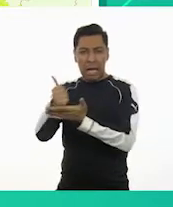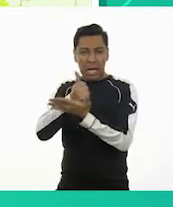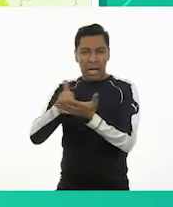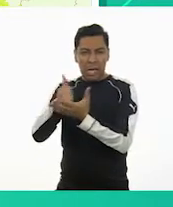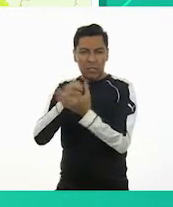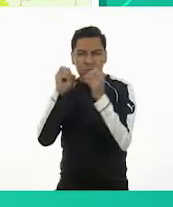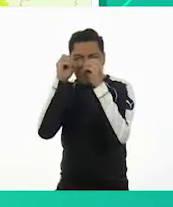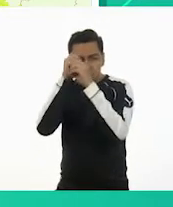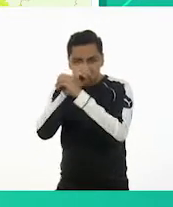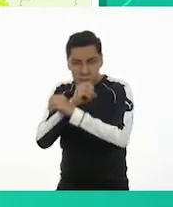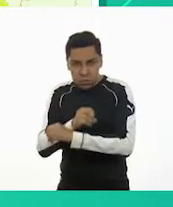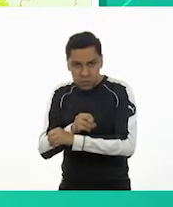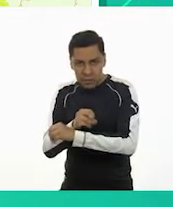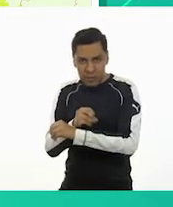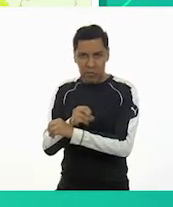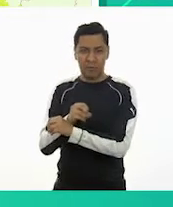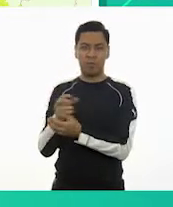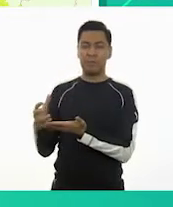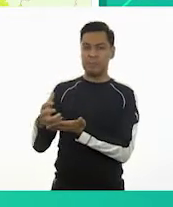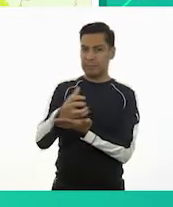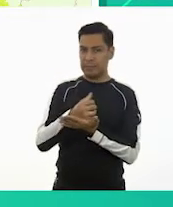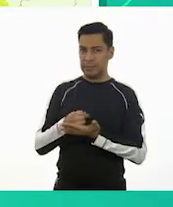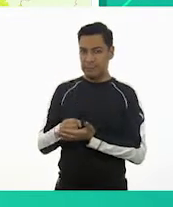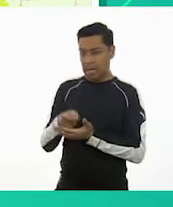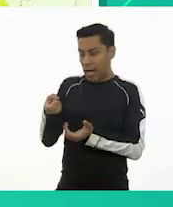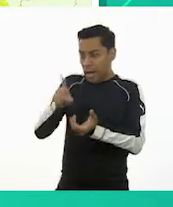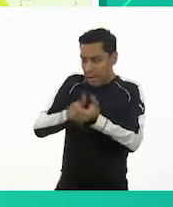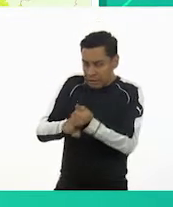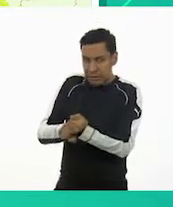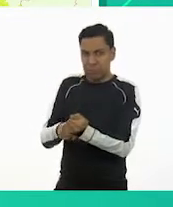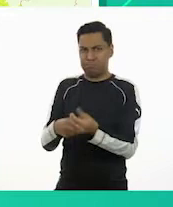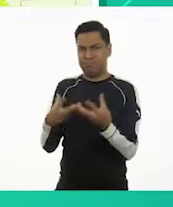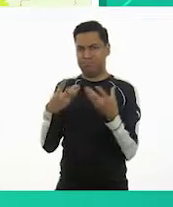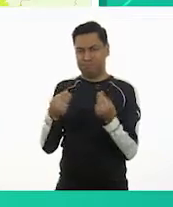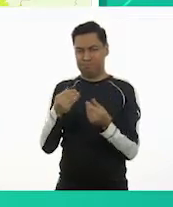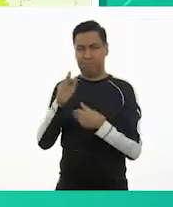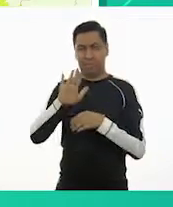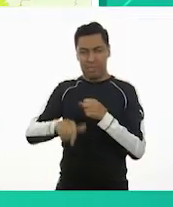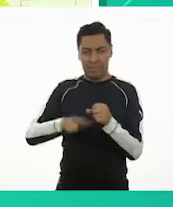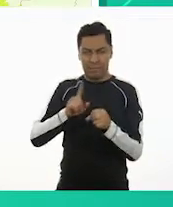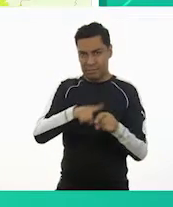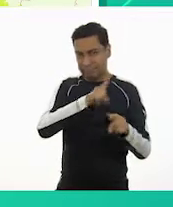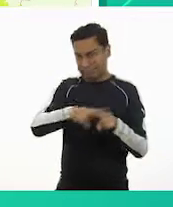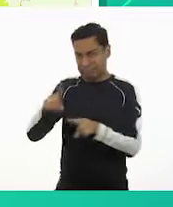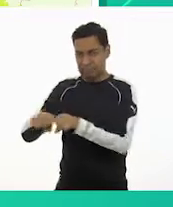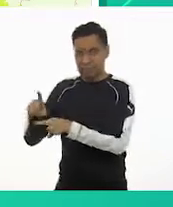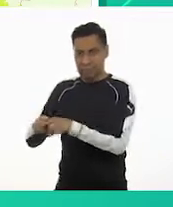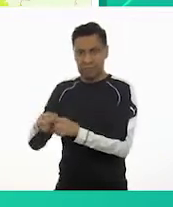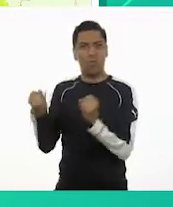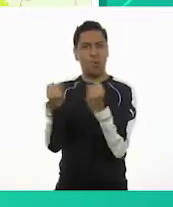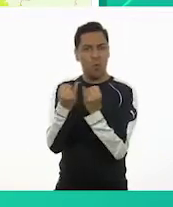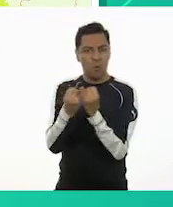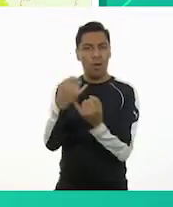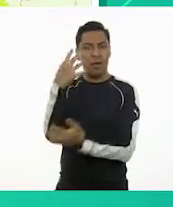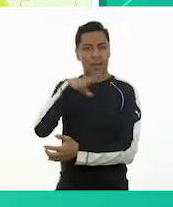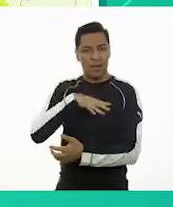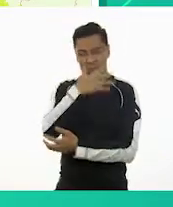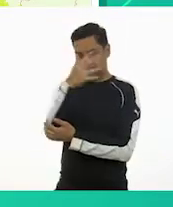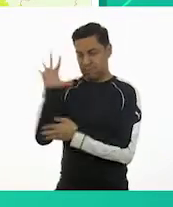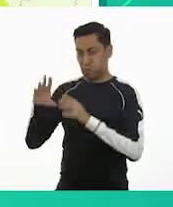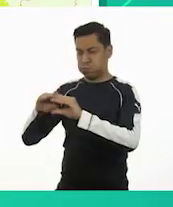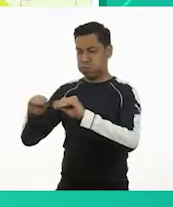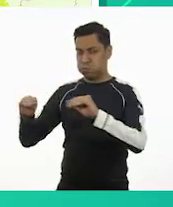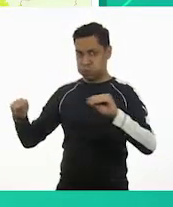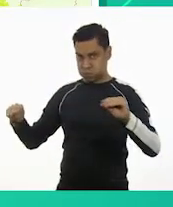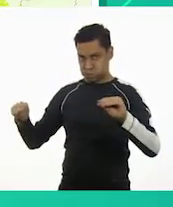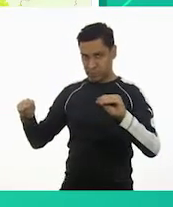de montañas y es refugio de miles de especies marinas y del desierto. Este magnífico mar alberga 36 especies